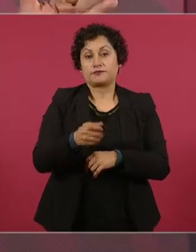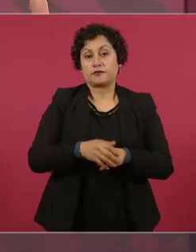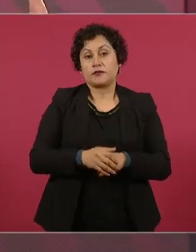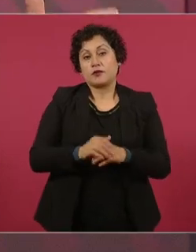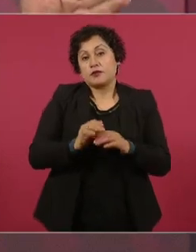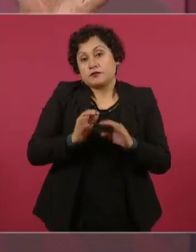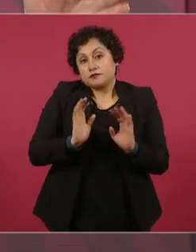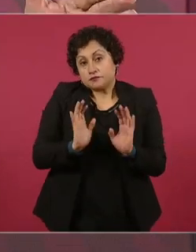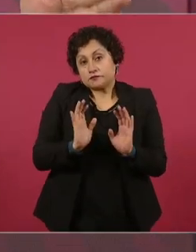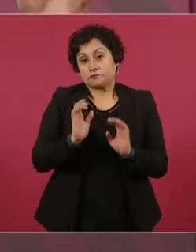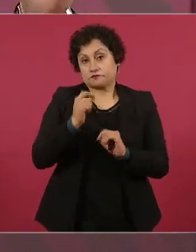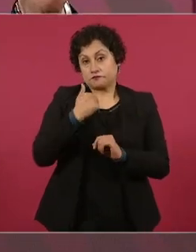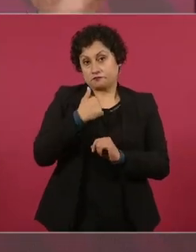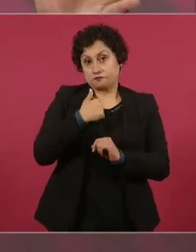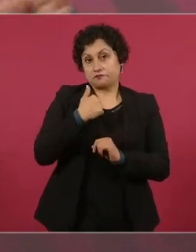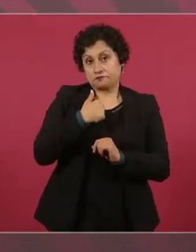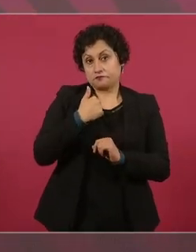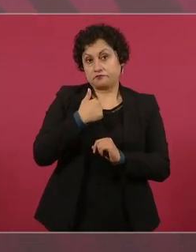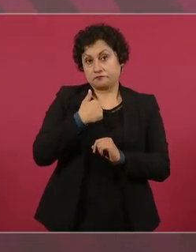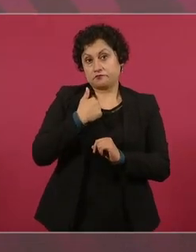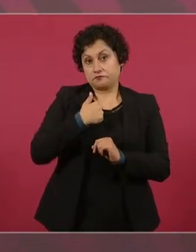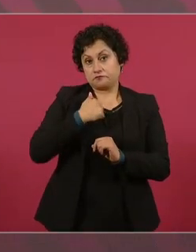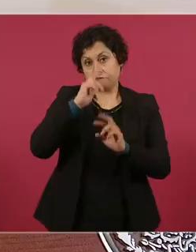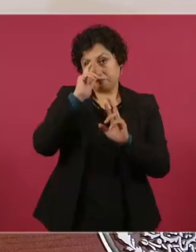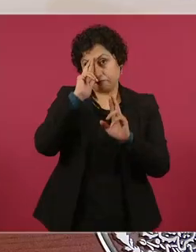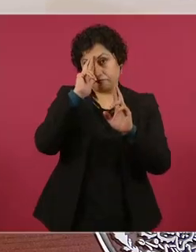respetando la autonomía del Poder Judicial,